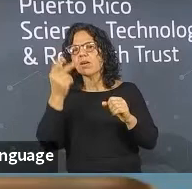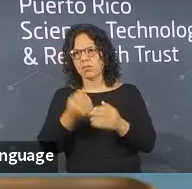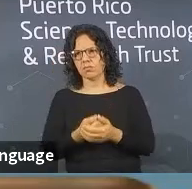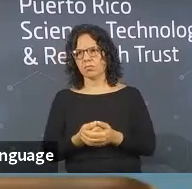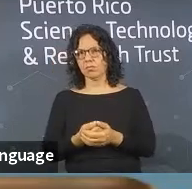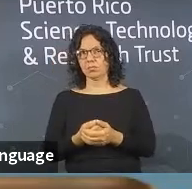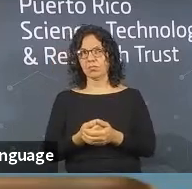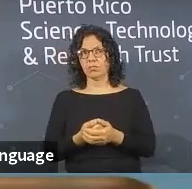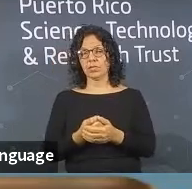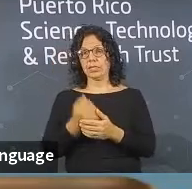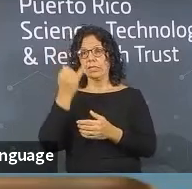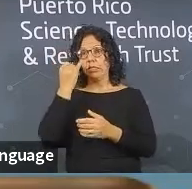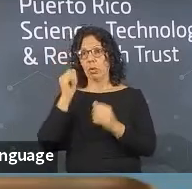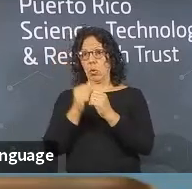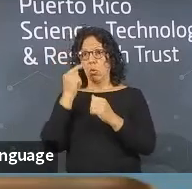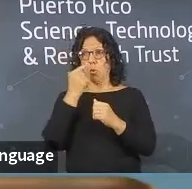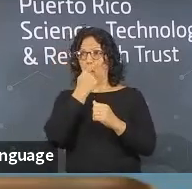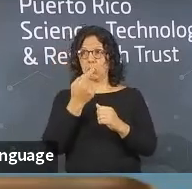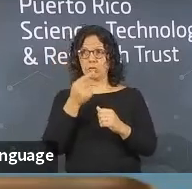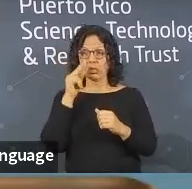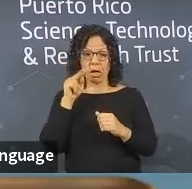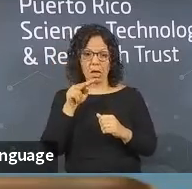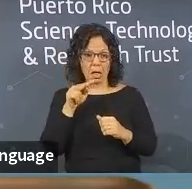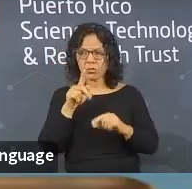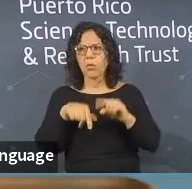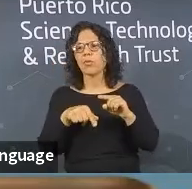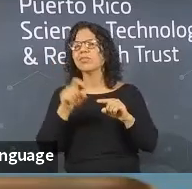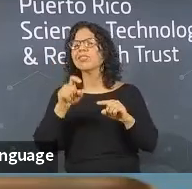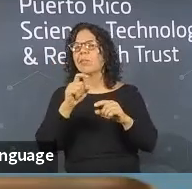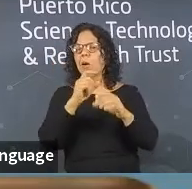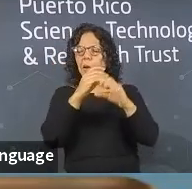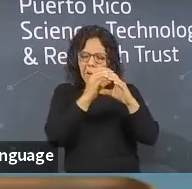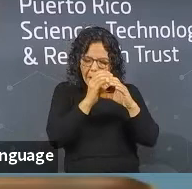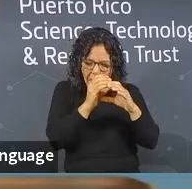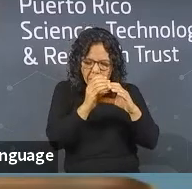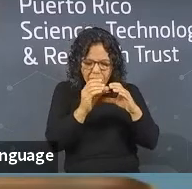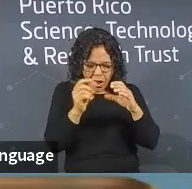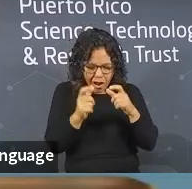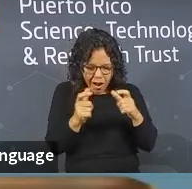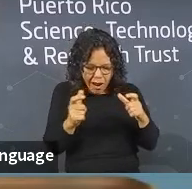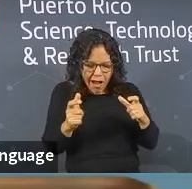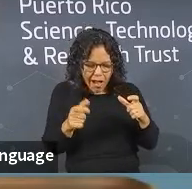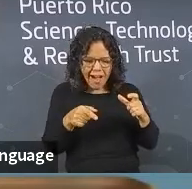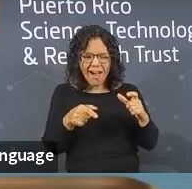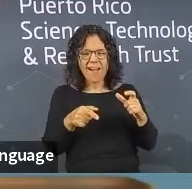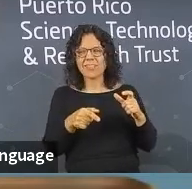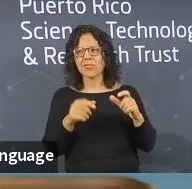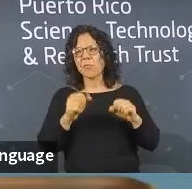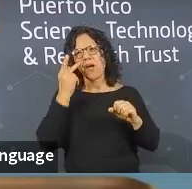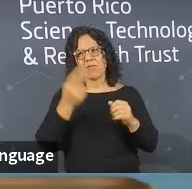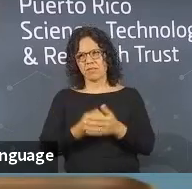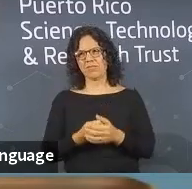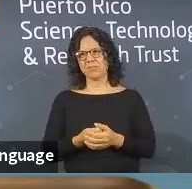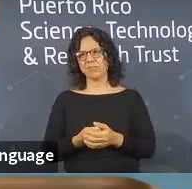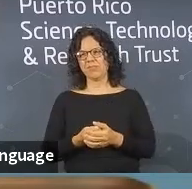usualmente con nuestros ojos no vamos a poder verla, pero también tenemos otros componentes que son, en este